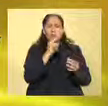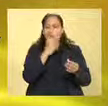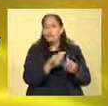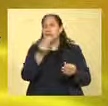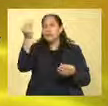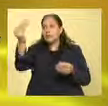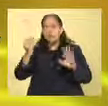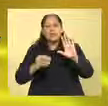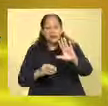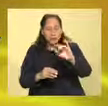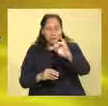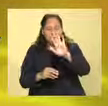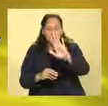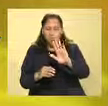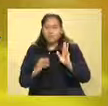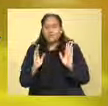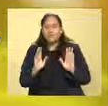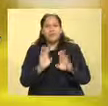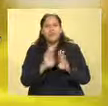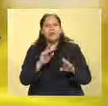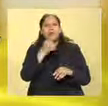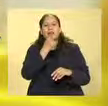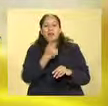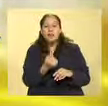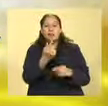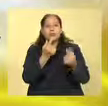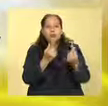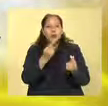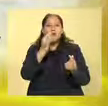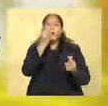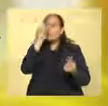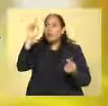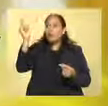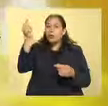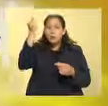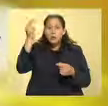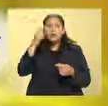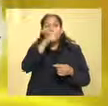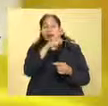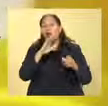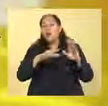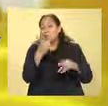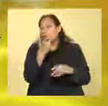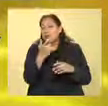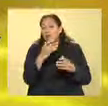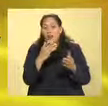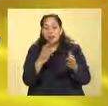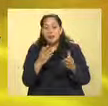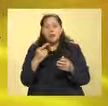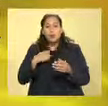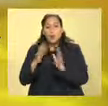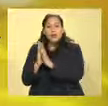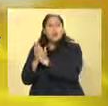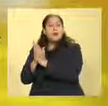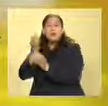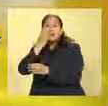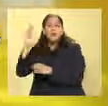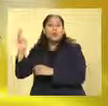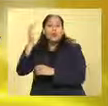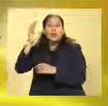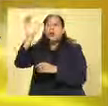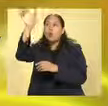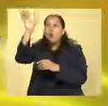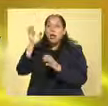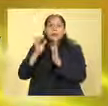para no, que lo lea. No, pero por ejemplo, en el caso de los niños que estudian o los universitarios, etcétera, muchas veces ya no van a utilizar ese libro. Quizás una enciclopedia.